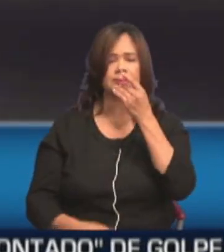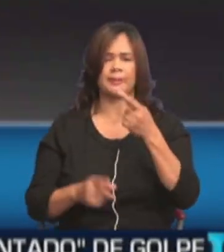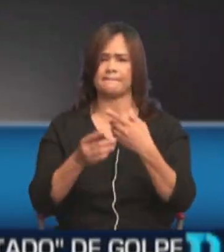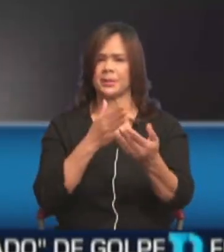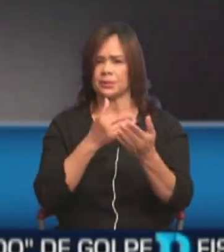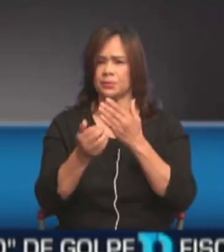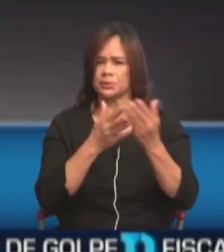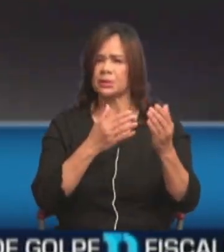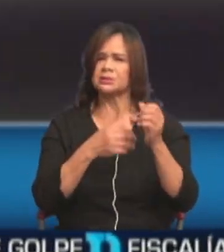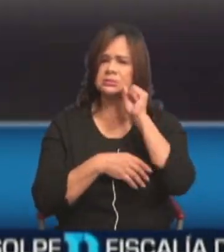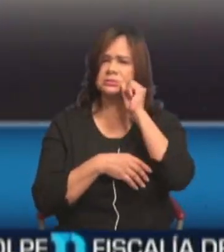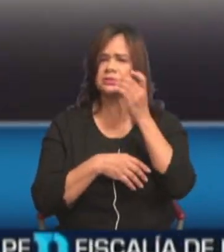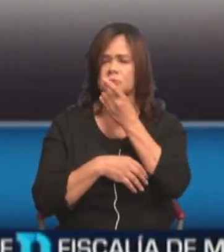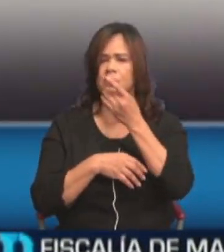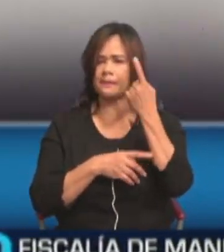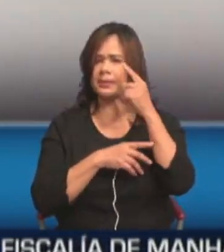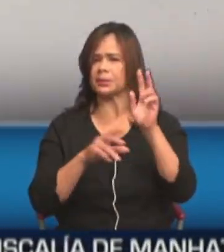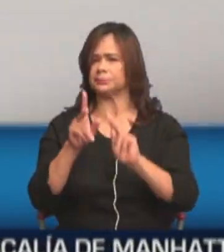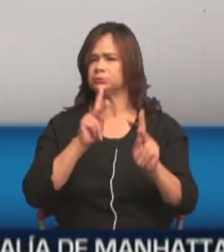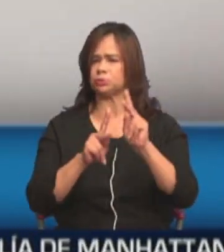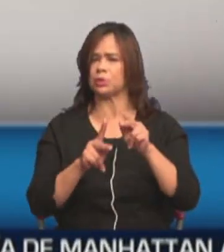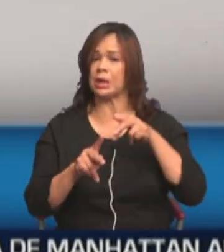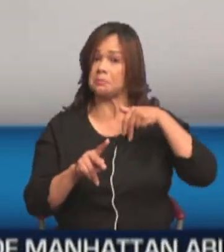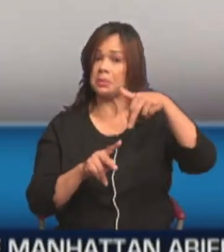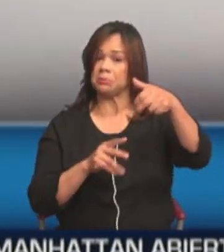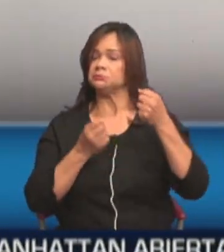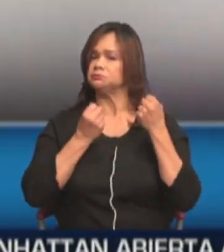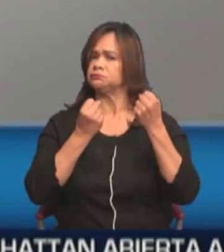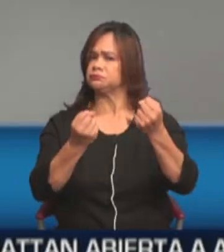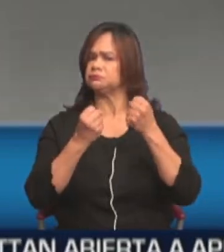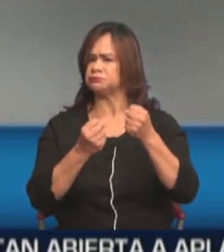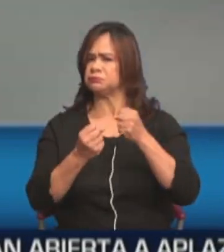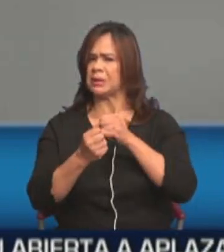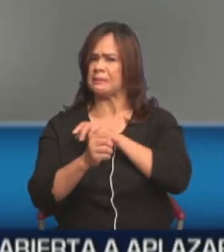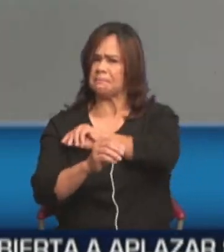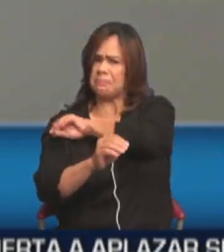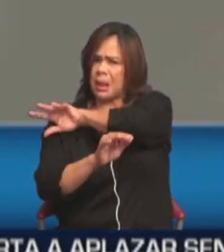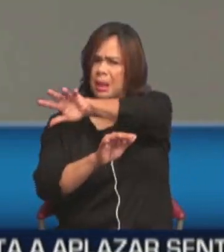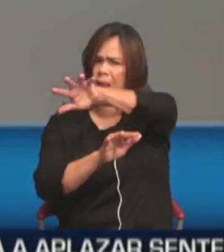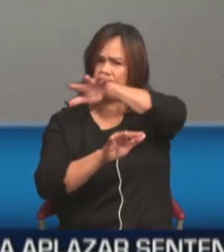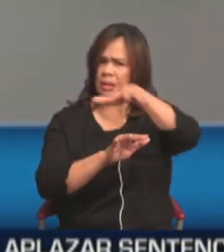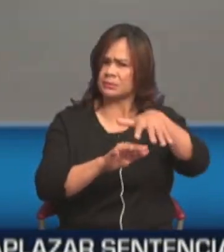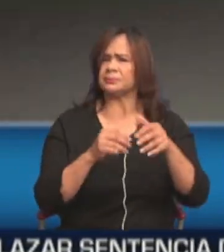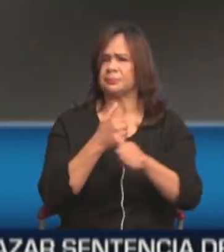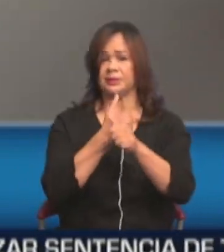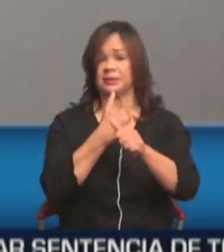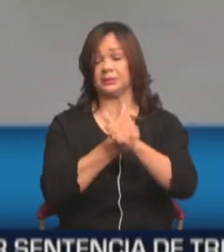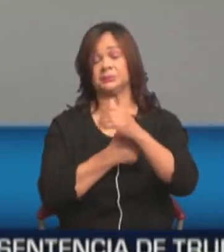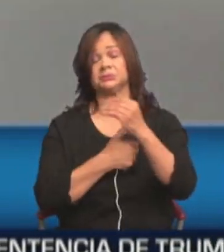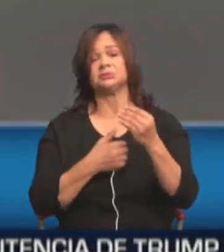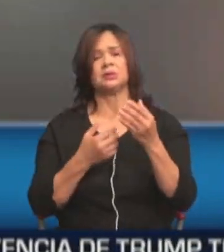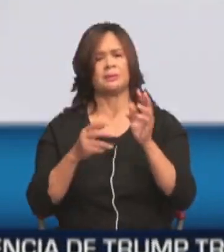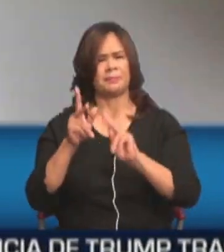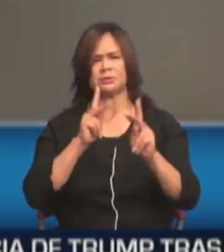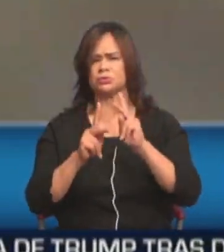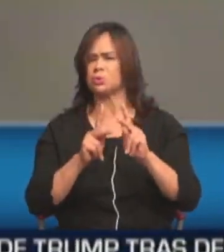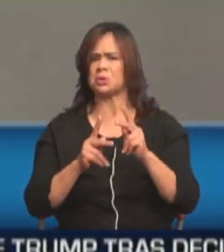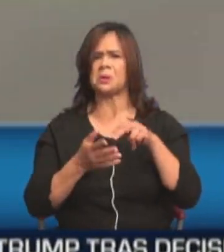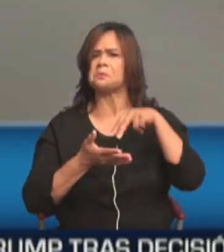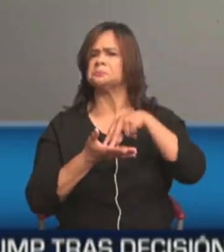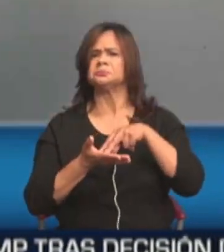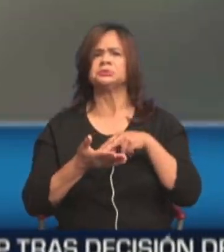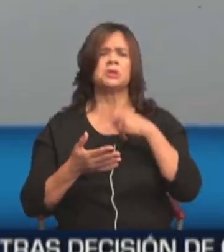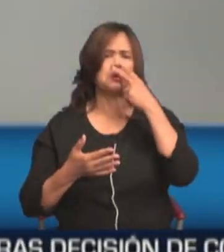peligro que presentaba esto para los que circulaban por este espacio, varios ciudadanos, en actos